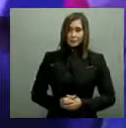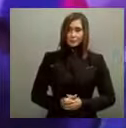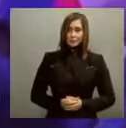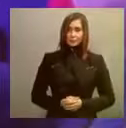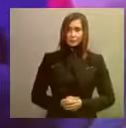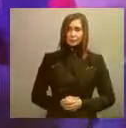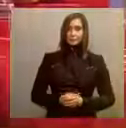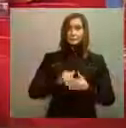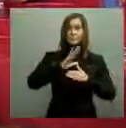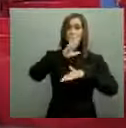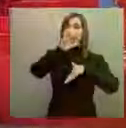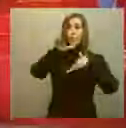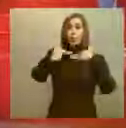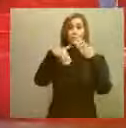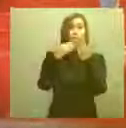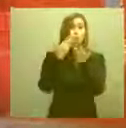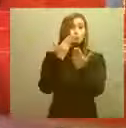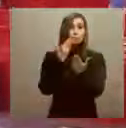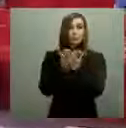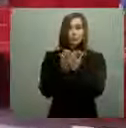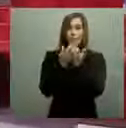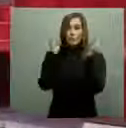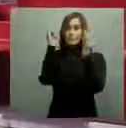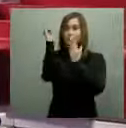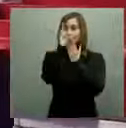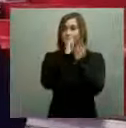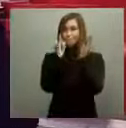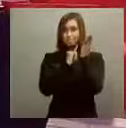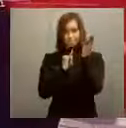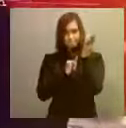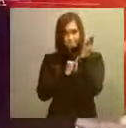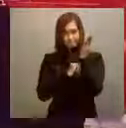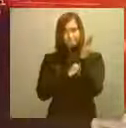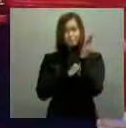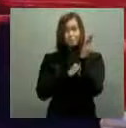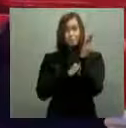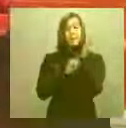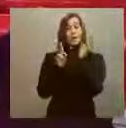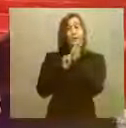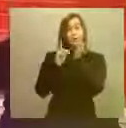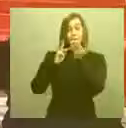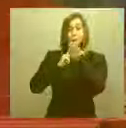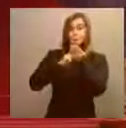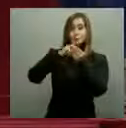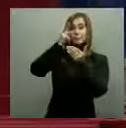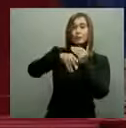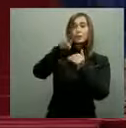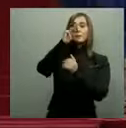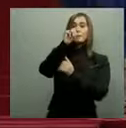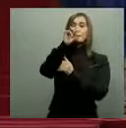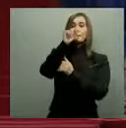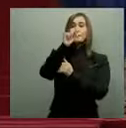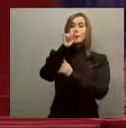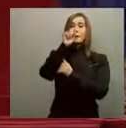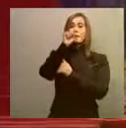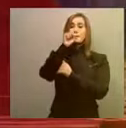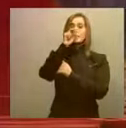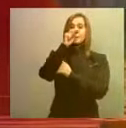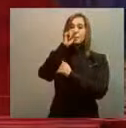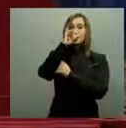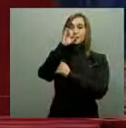Y todo el master plan también diseñado. En el caso del proyecto de Manzanillo, ya está en marcha